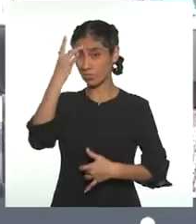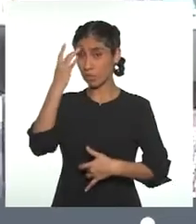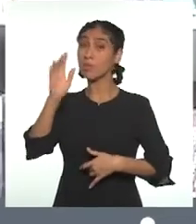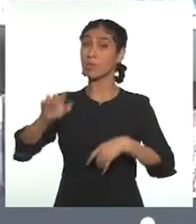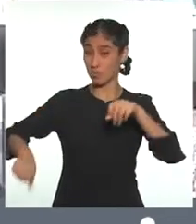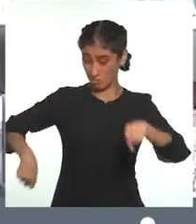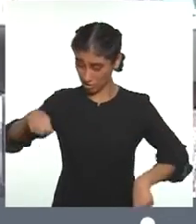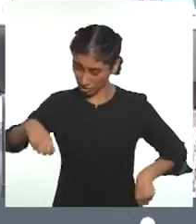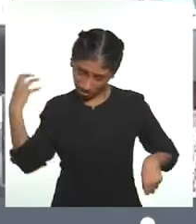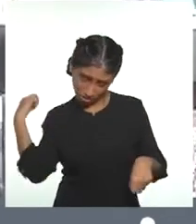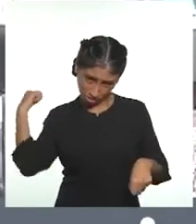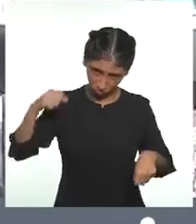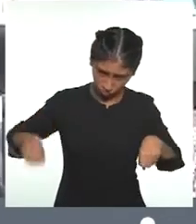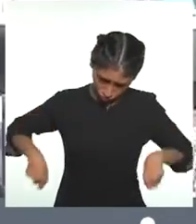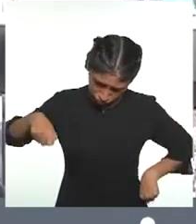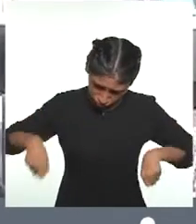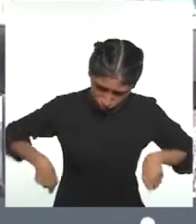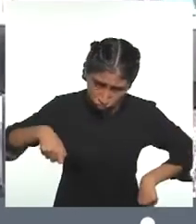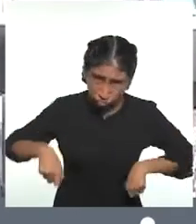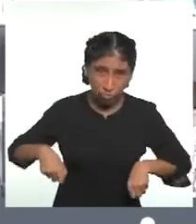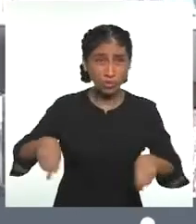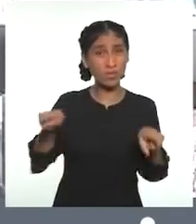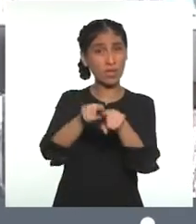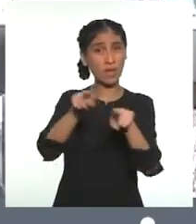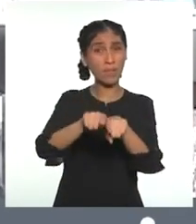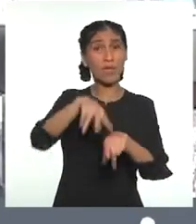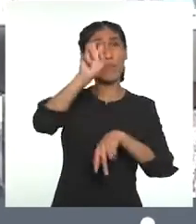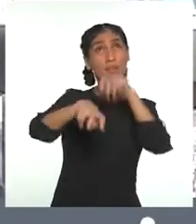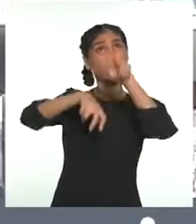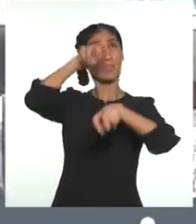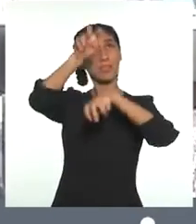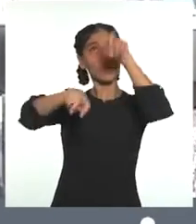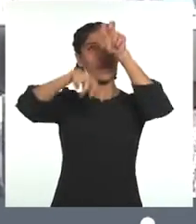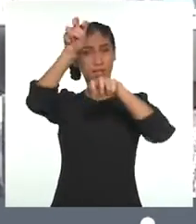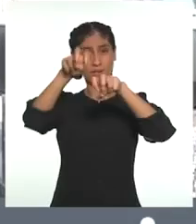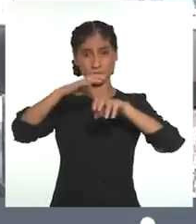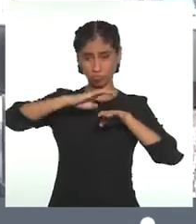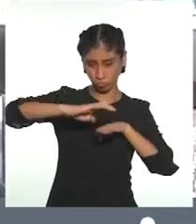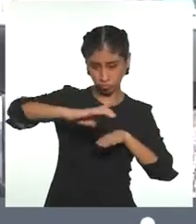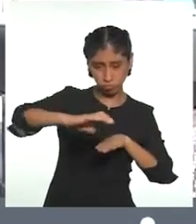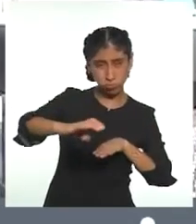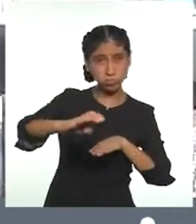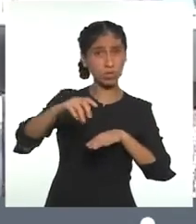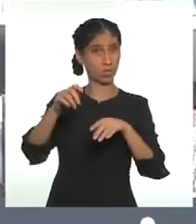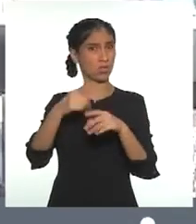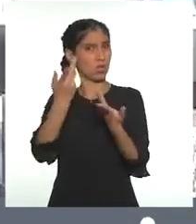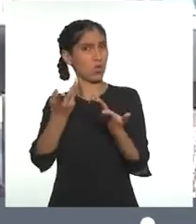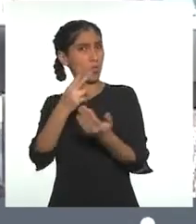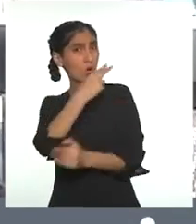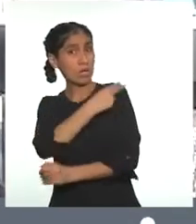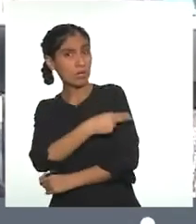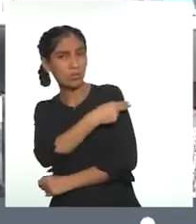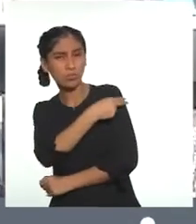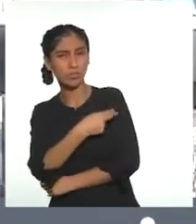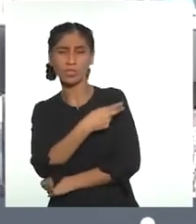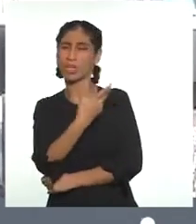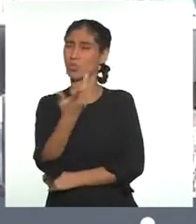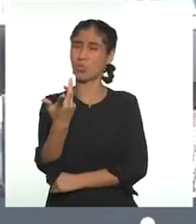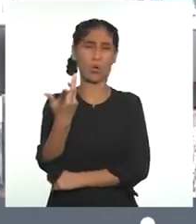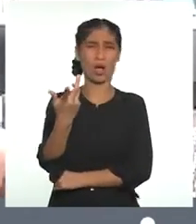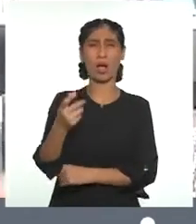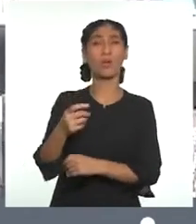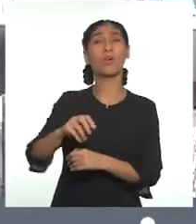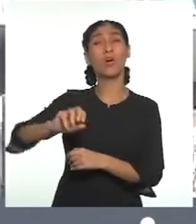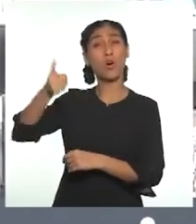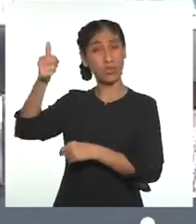en camillas, en bancos, en las escaleras o en el pasillo. Este hospital llegó a suspender